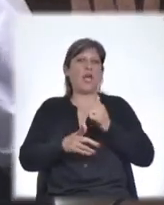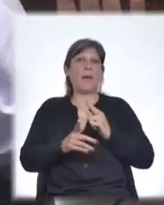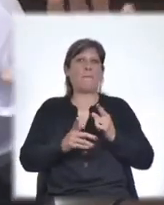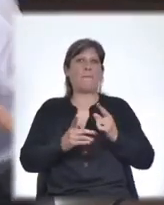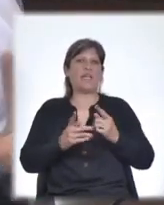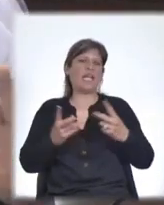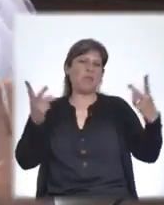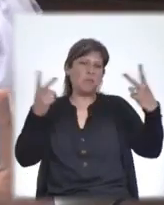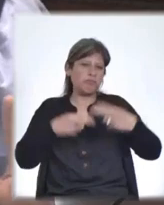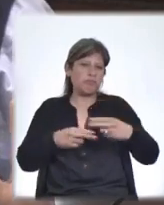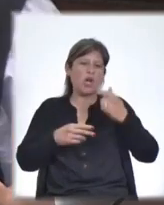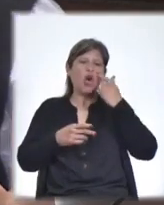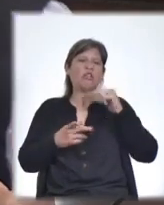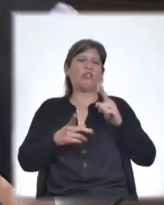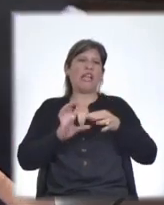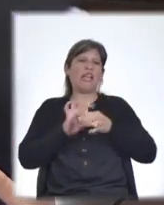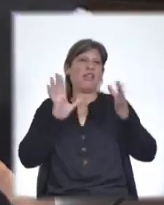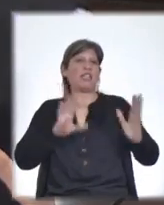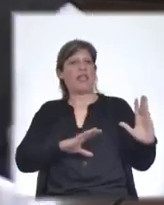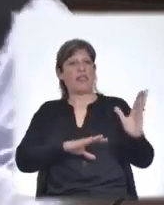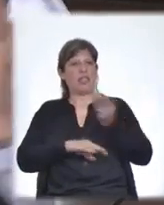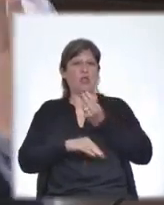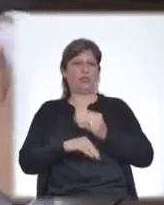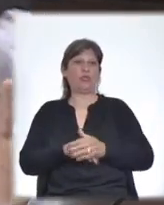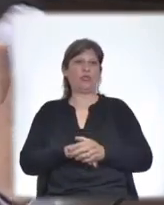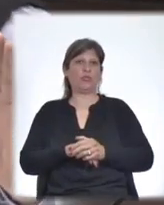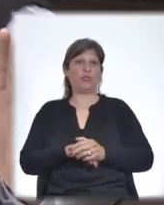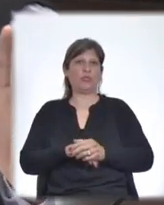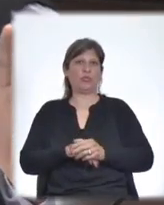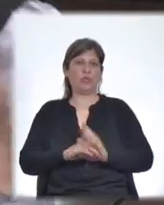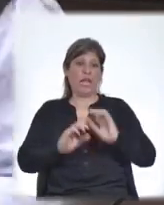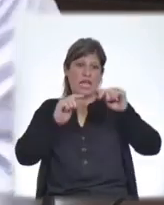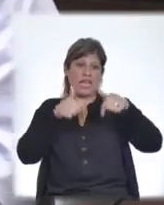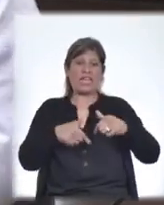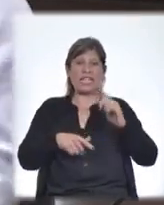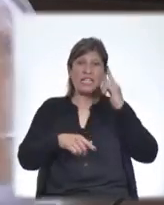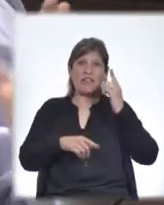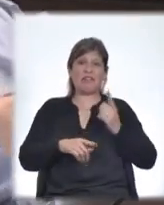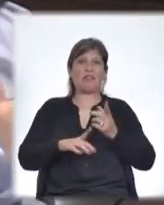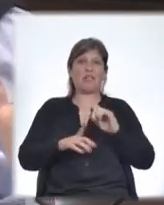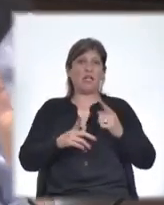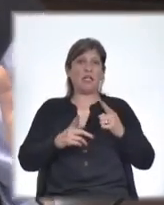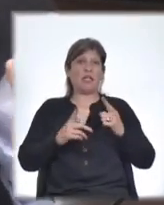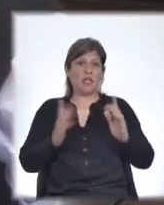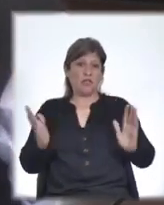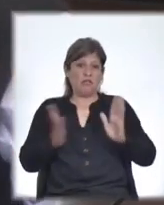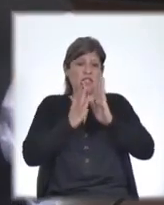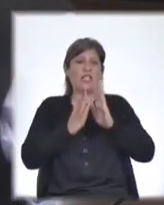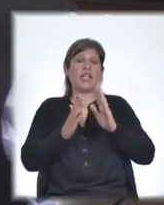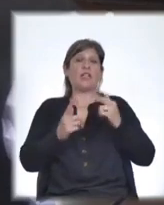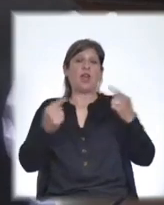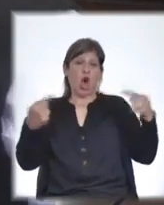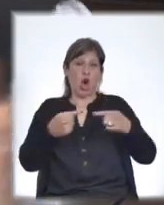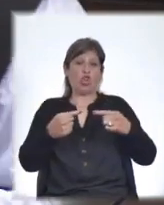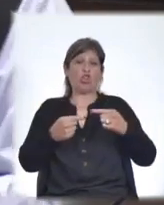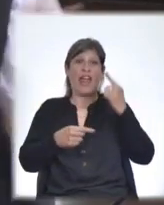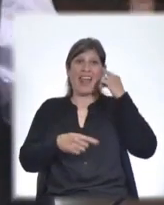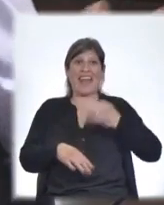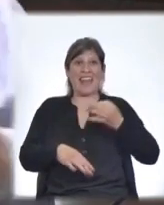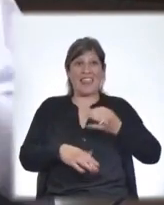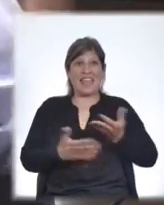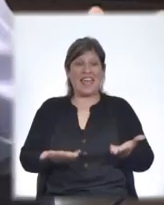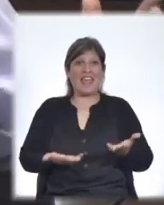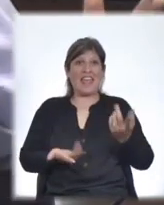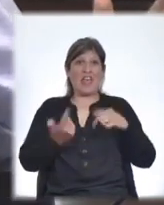libertades de todos. En esta concepción se choca de frente contra la realidad, porque si de